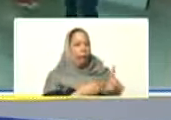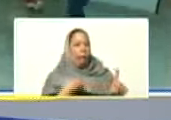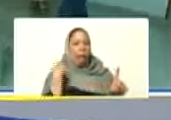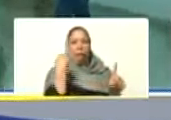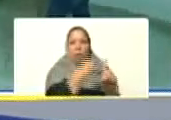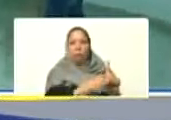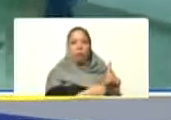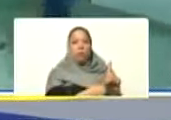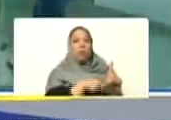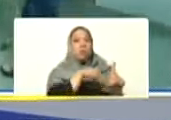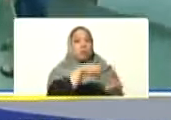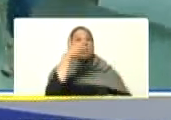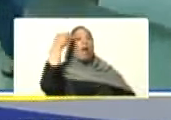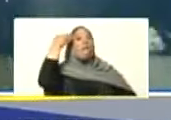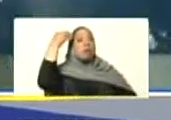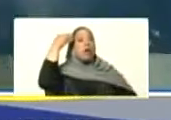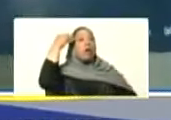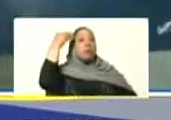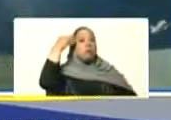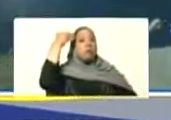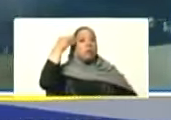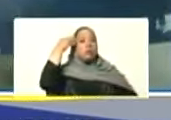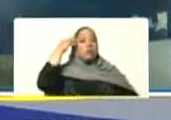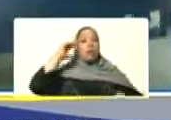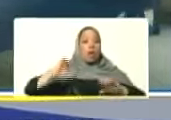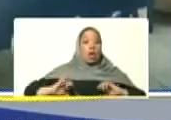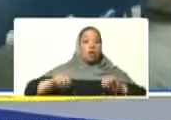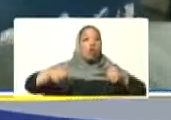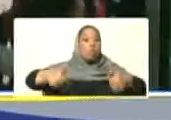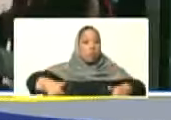que era la semilla